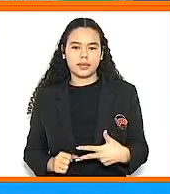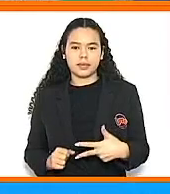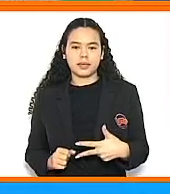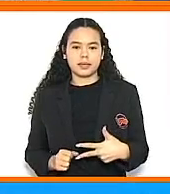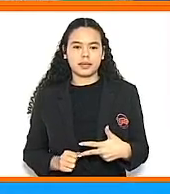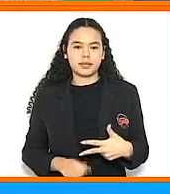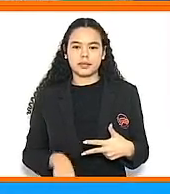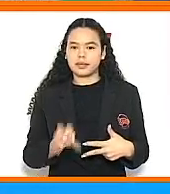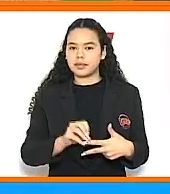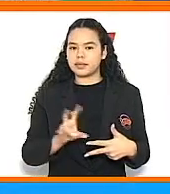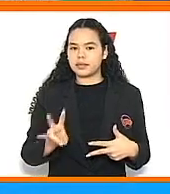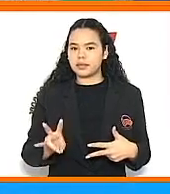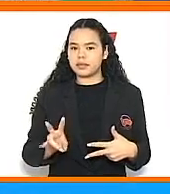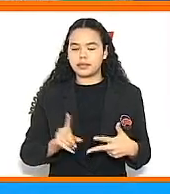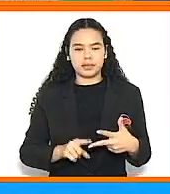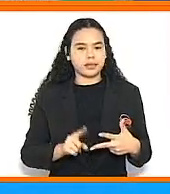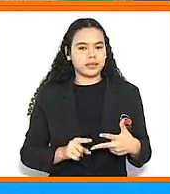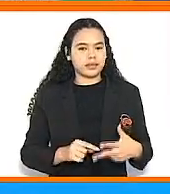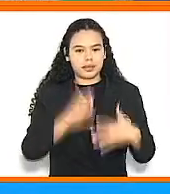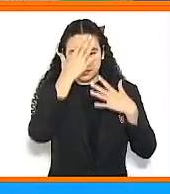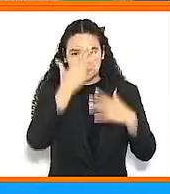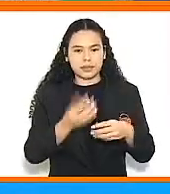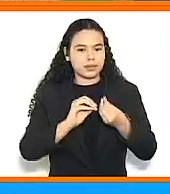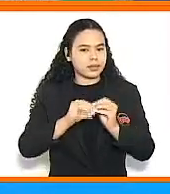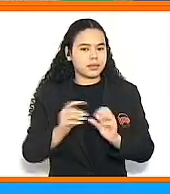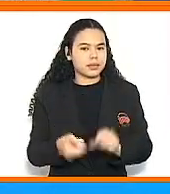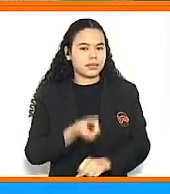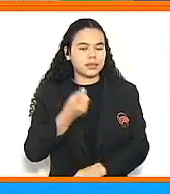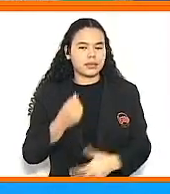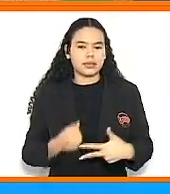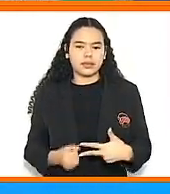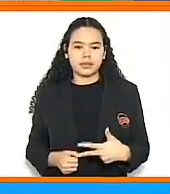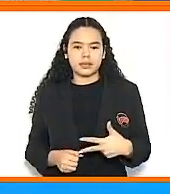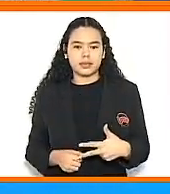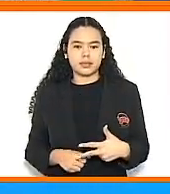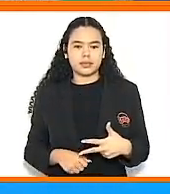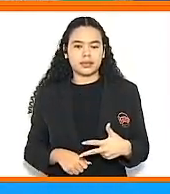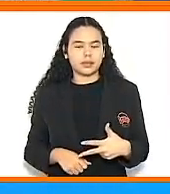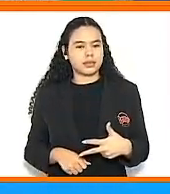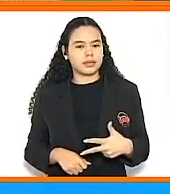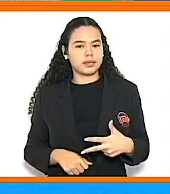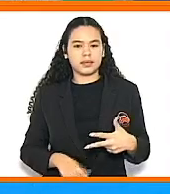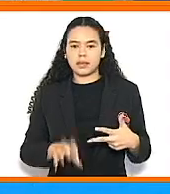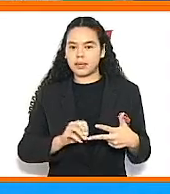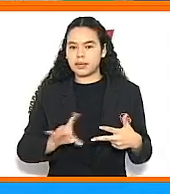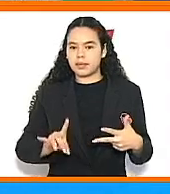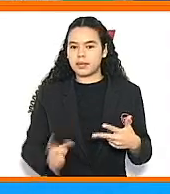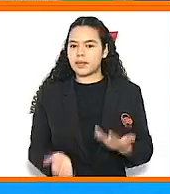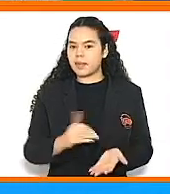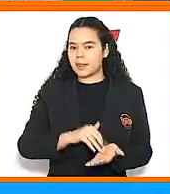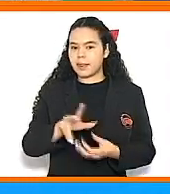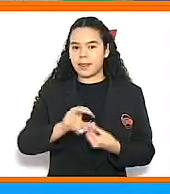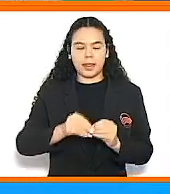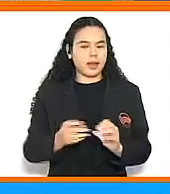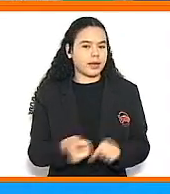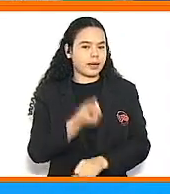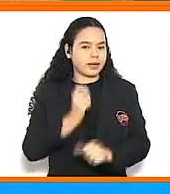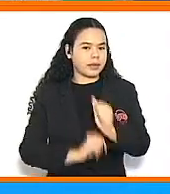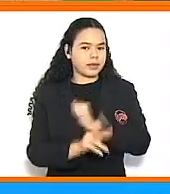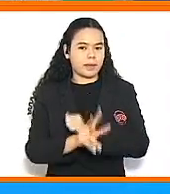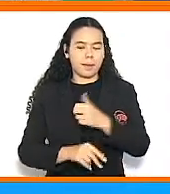El 07, tercer y decisivo número ganador. Y este es el 08. Los números ganadores para Pega 3